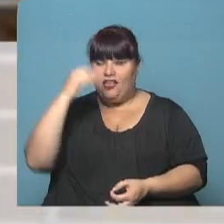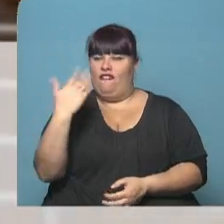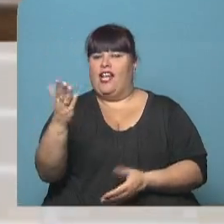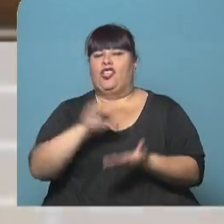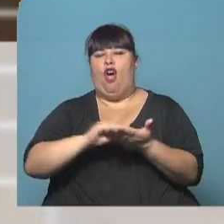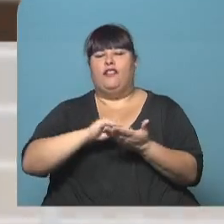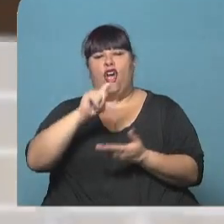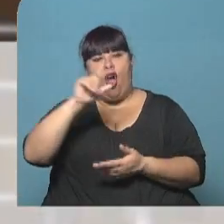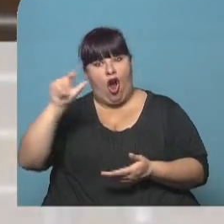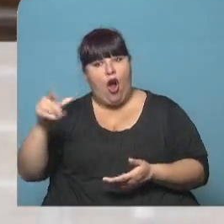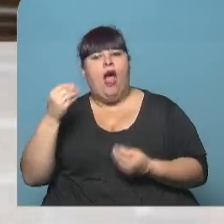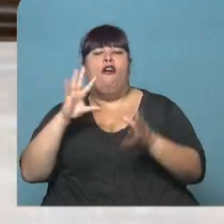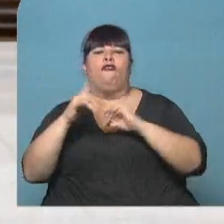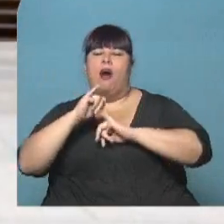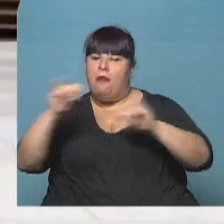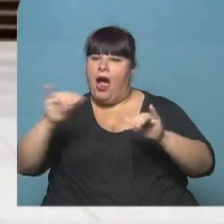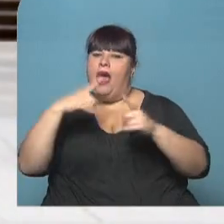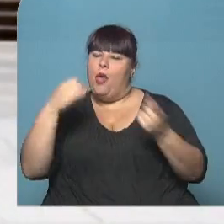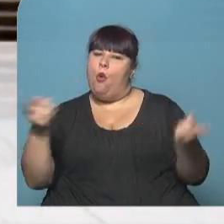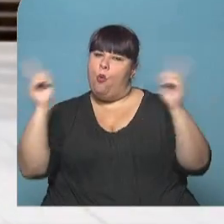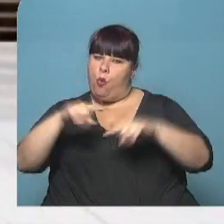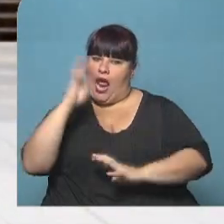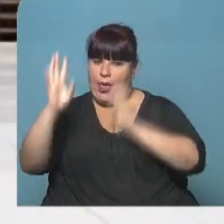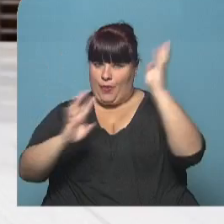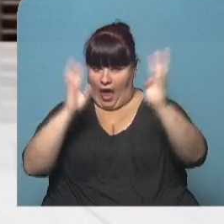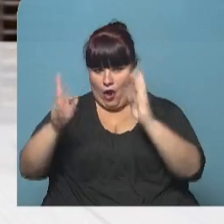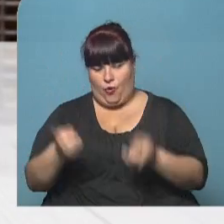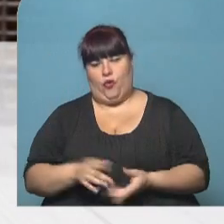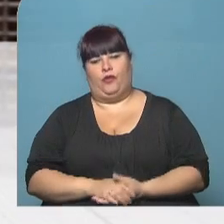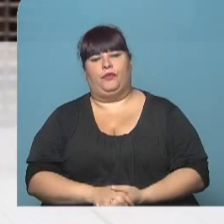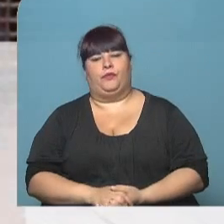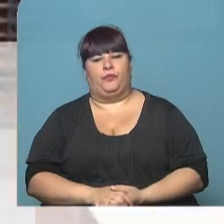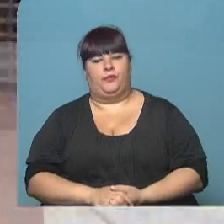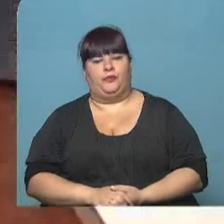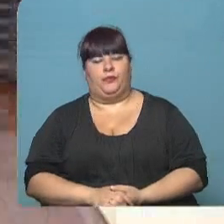las oficinas de Coca-Cola con el mensaje Sprite, reforestá ya.